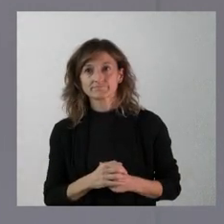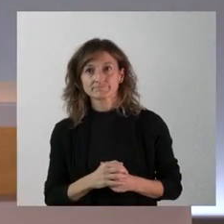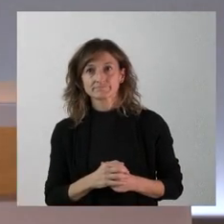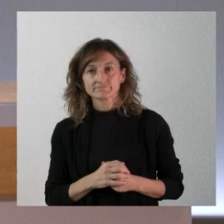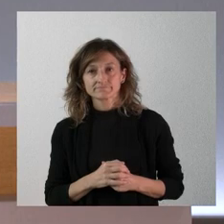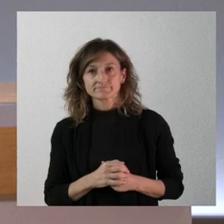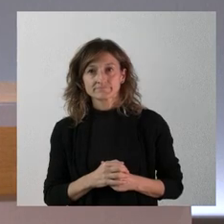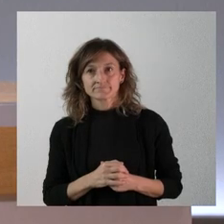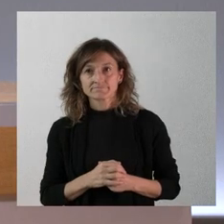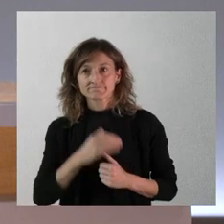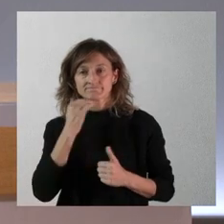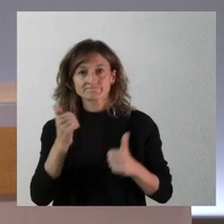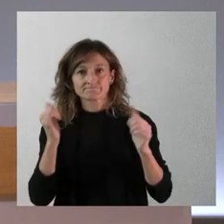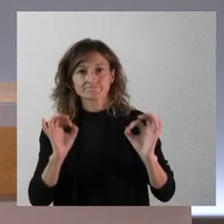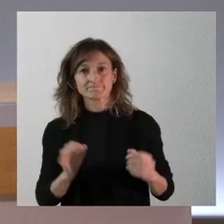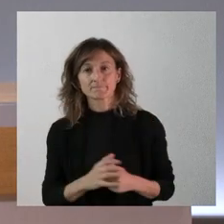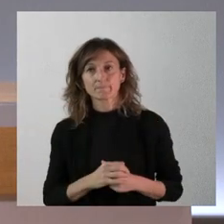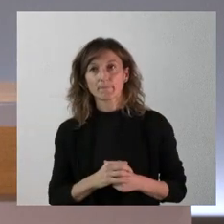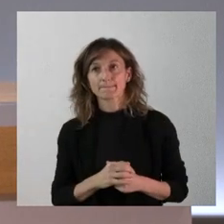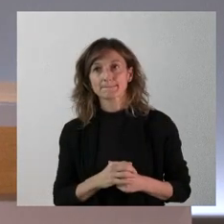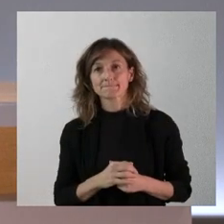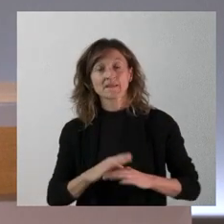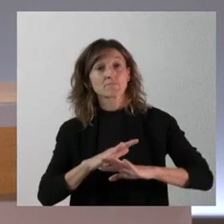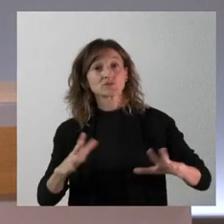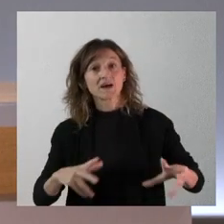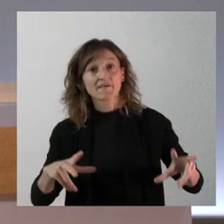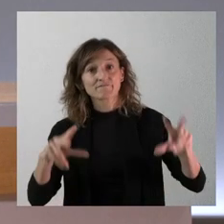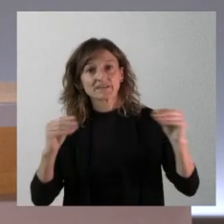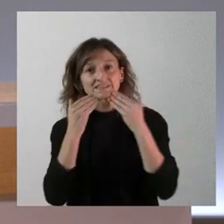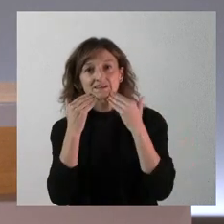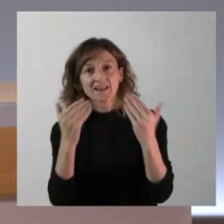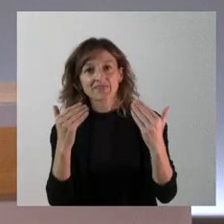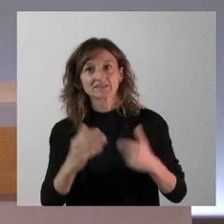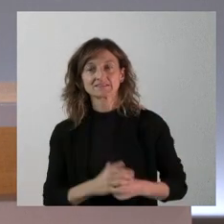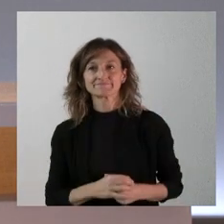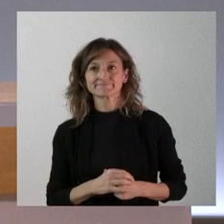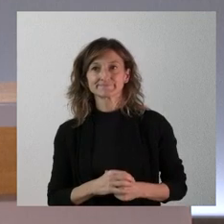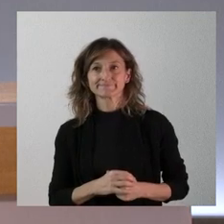alguna pregunta más pues hemos concluido gracias